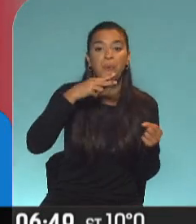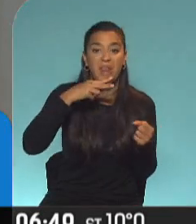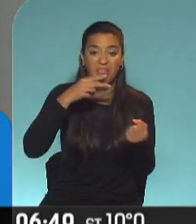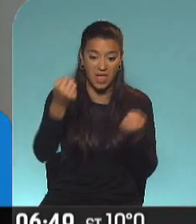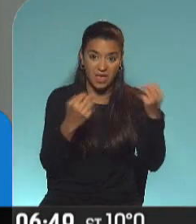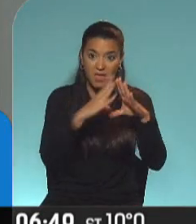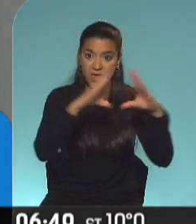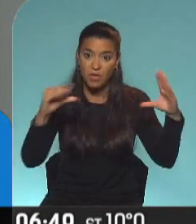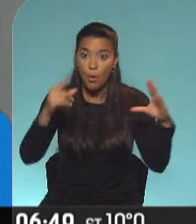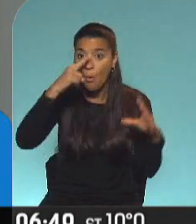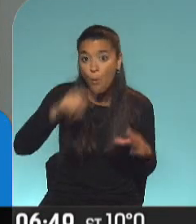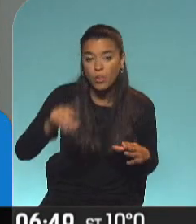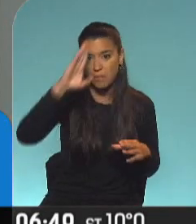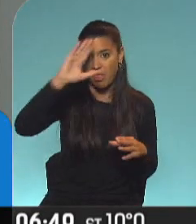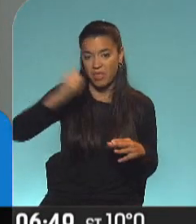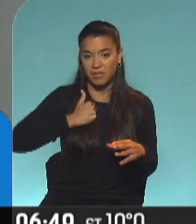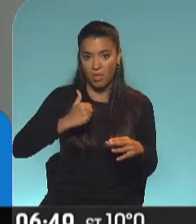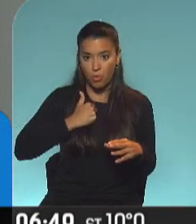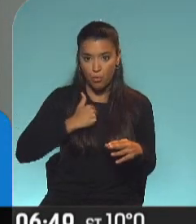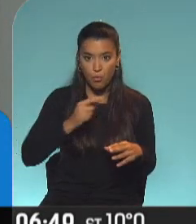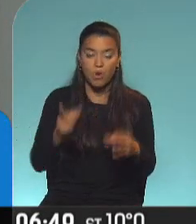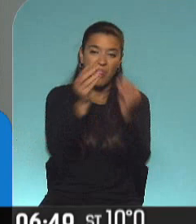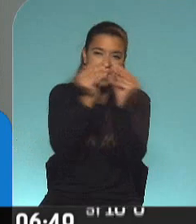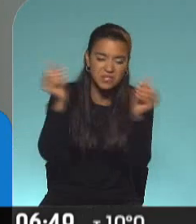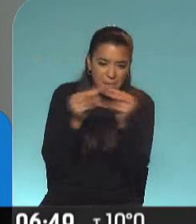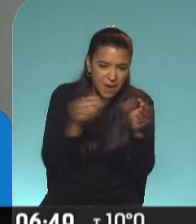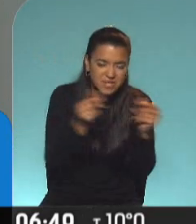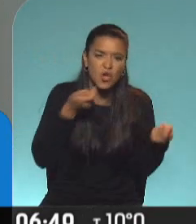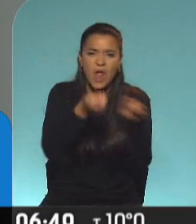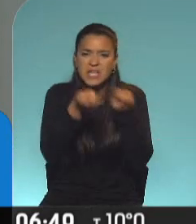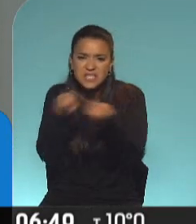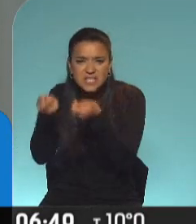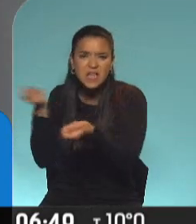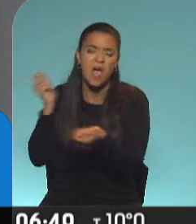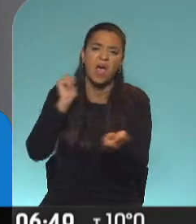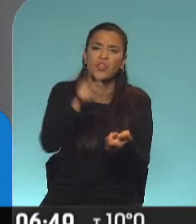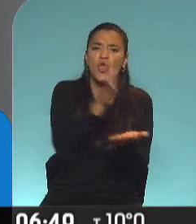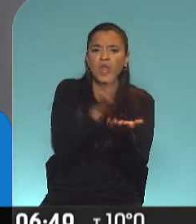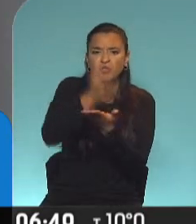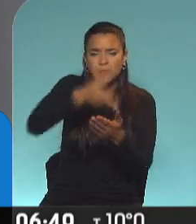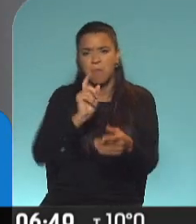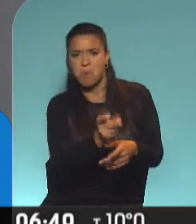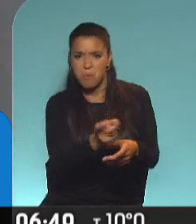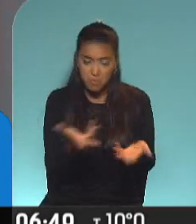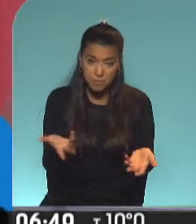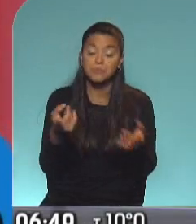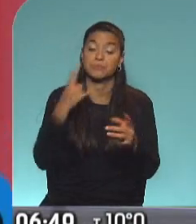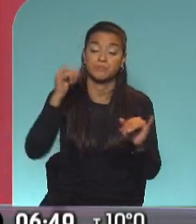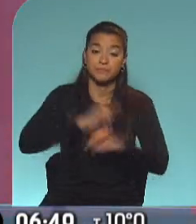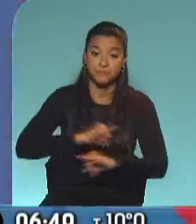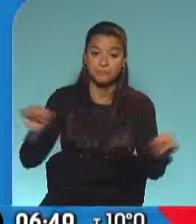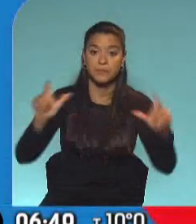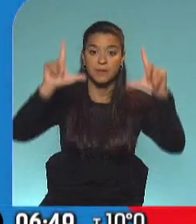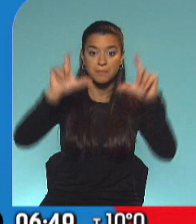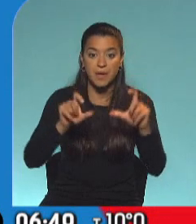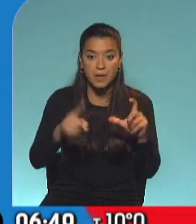directa es la última dictadura militar, las desapariciones, los asesinatos, las violaciones a los derechos humanos. Bueno, publicó una